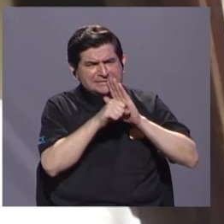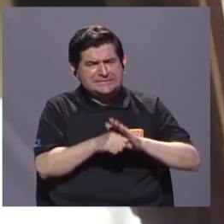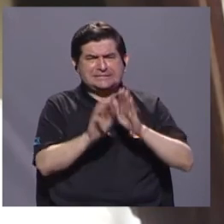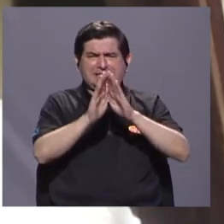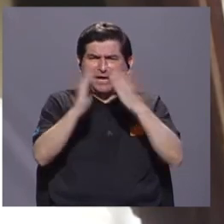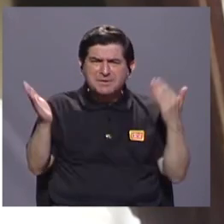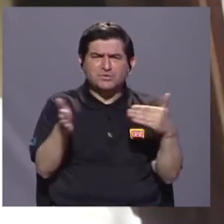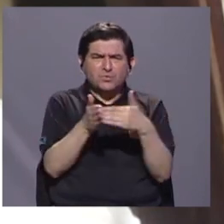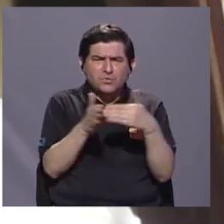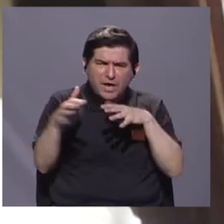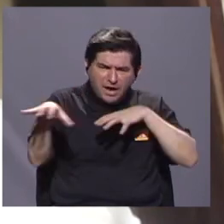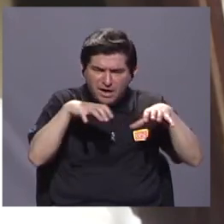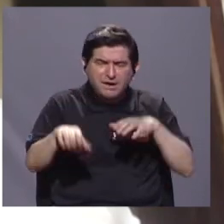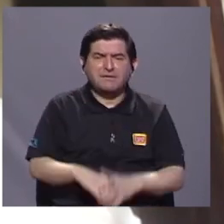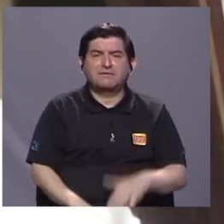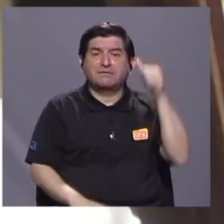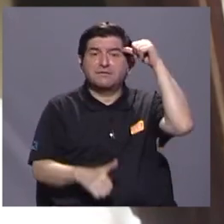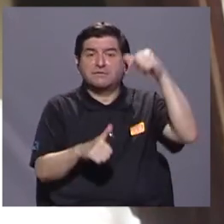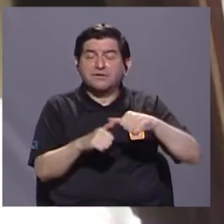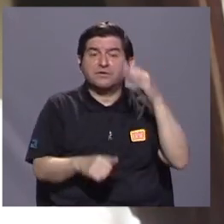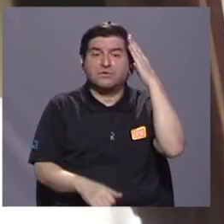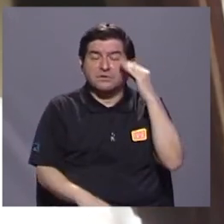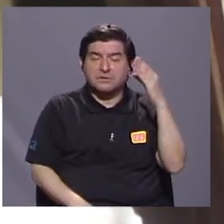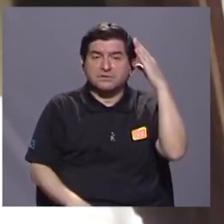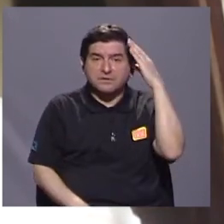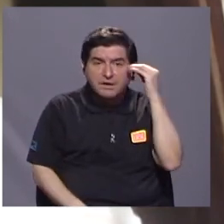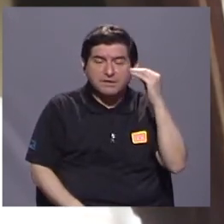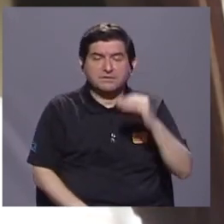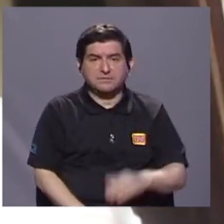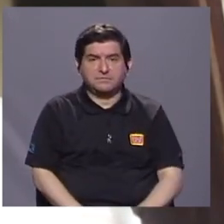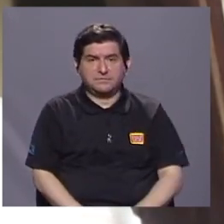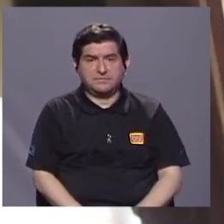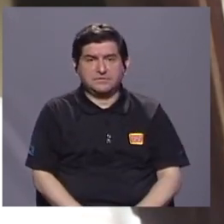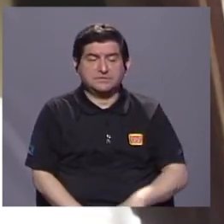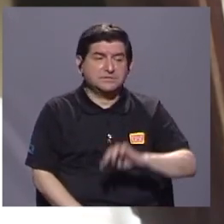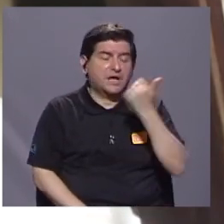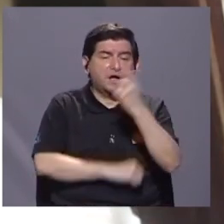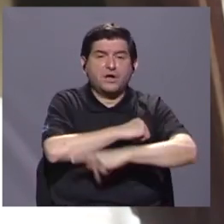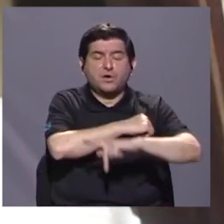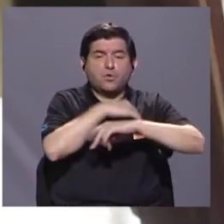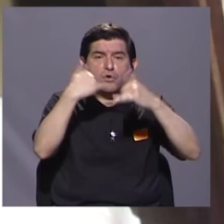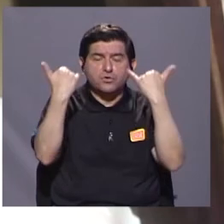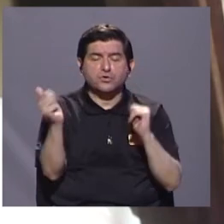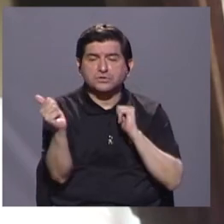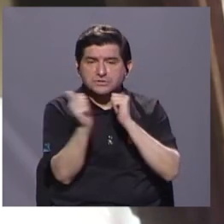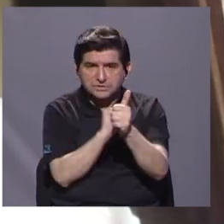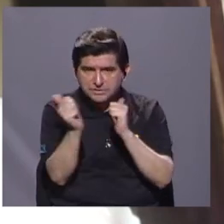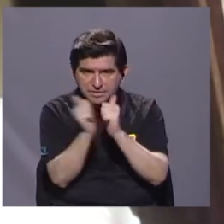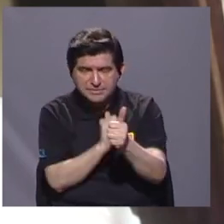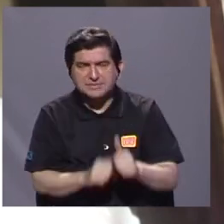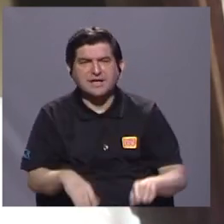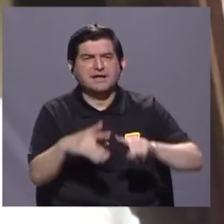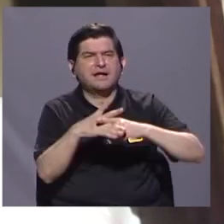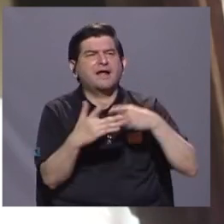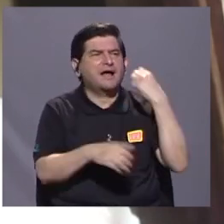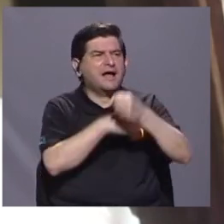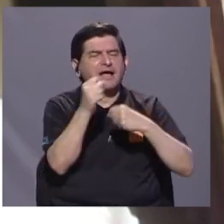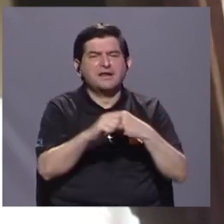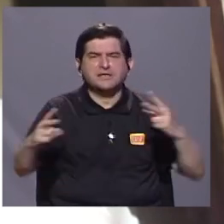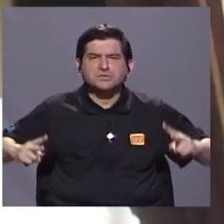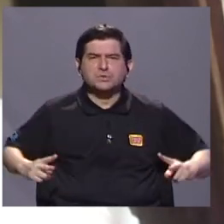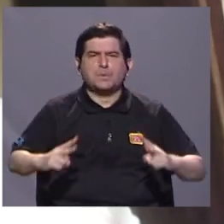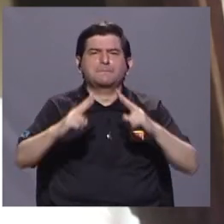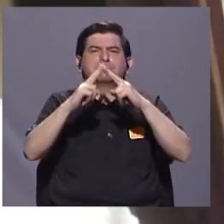y la reactivación, teniendo en cuenta las experiencias en donde otros países ya pasaron por ahí. A principio de año, París,